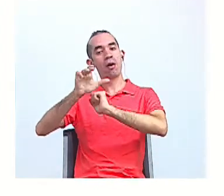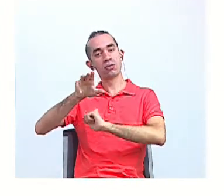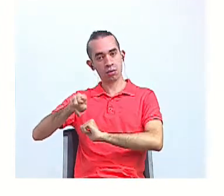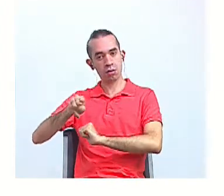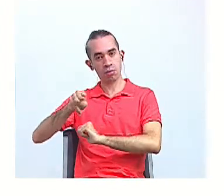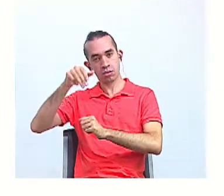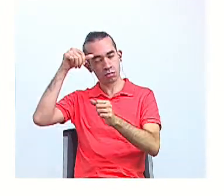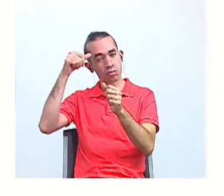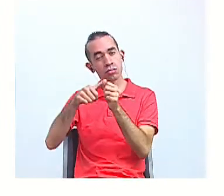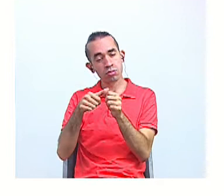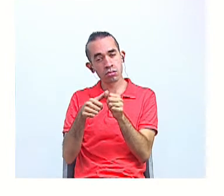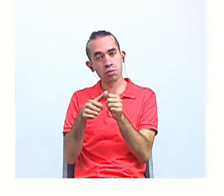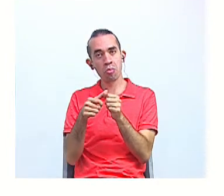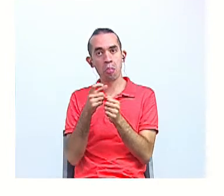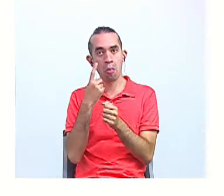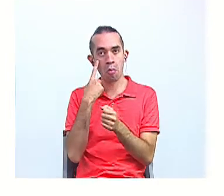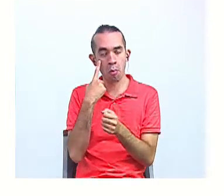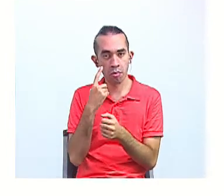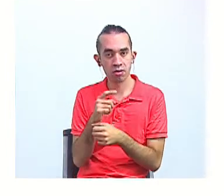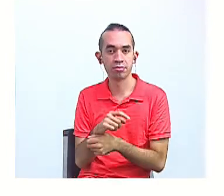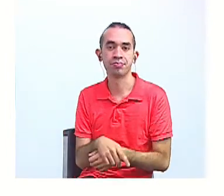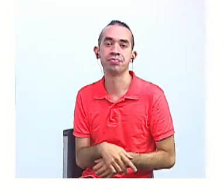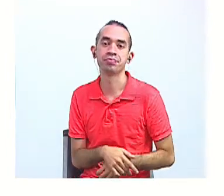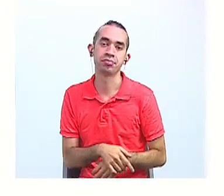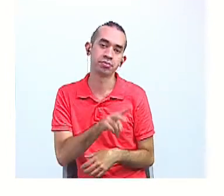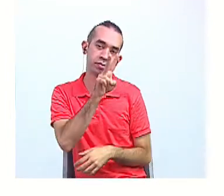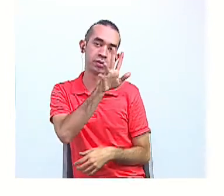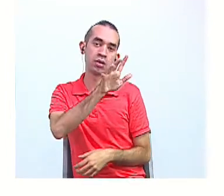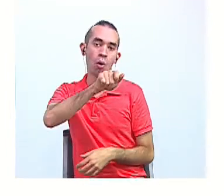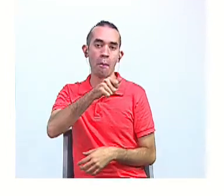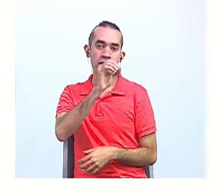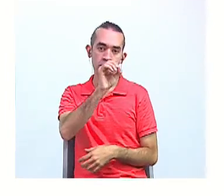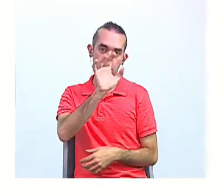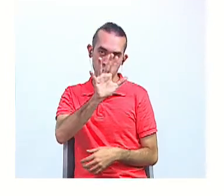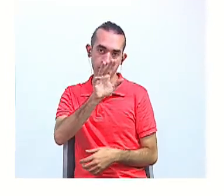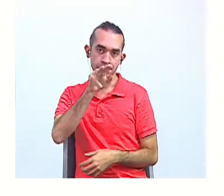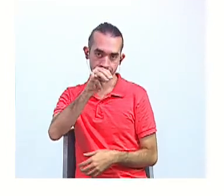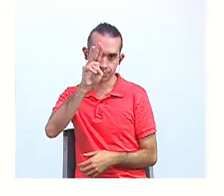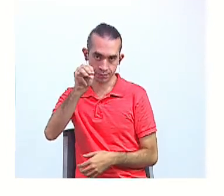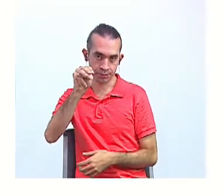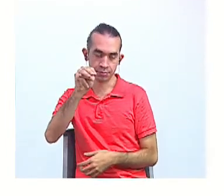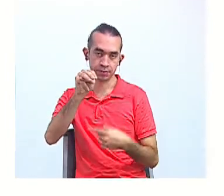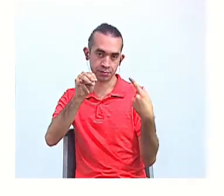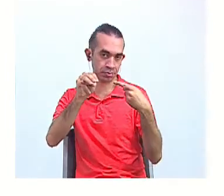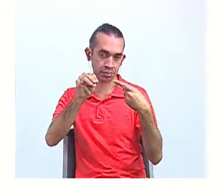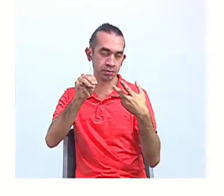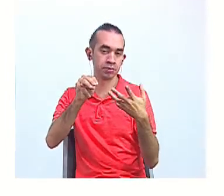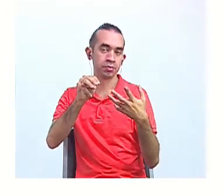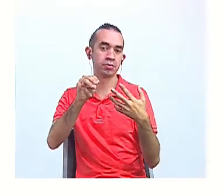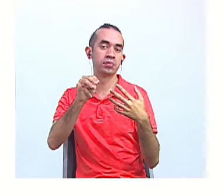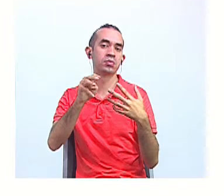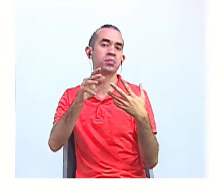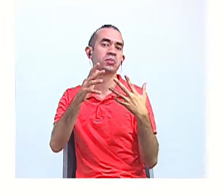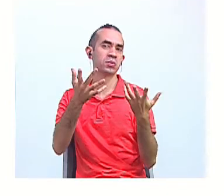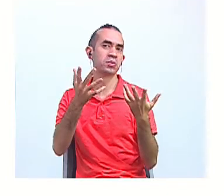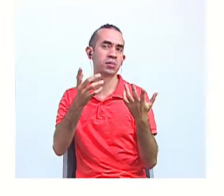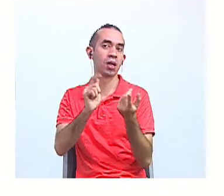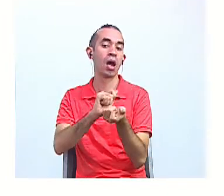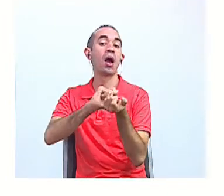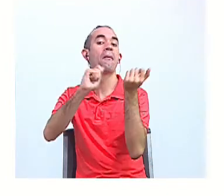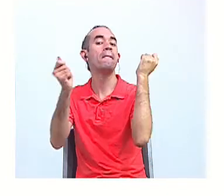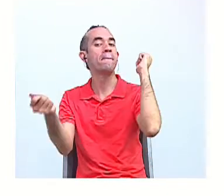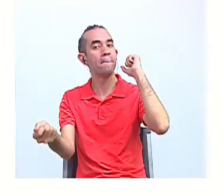lo hacemos? Veamos. Tenemos los 25,05 milímetros. Vamos a utilizar un factor de